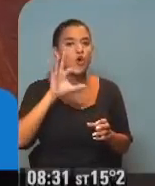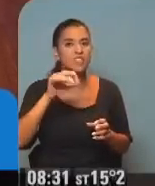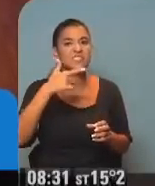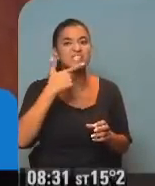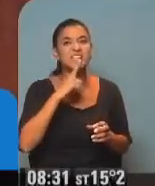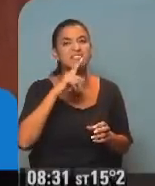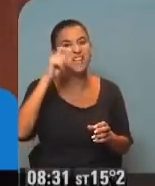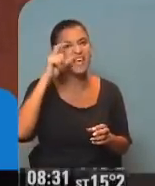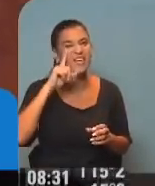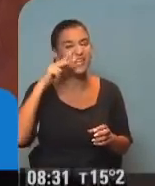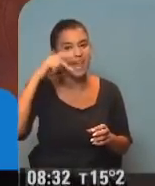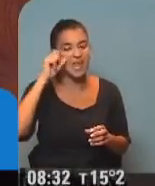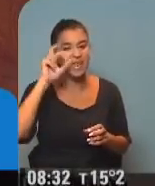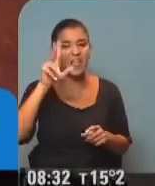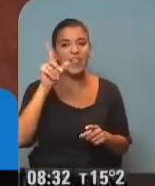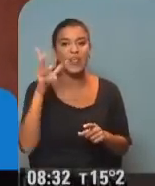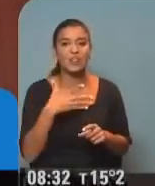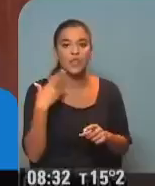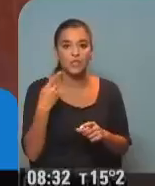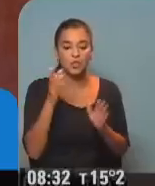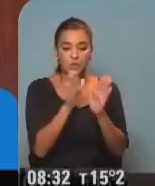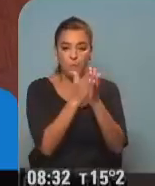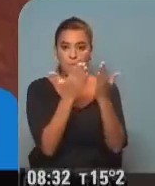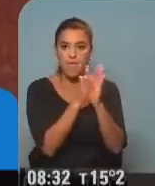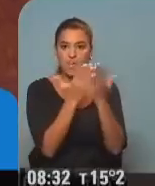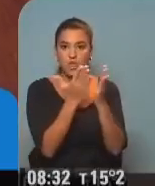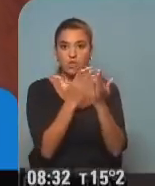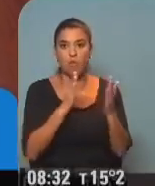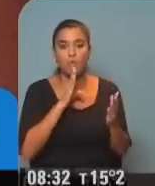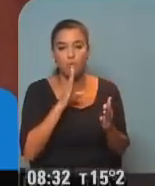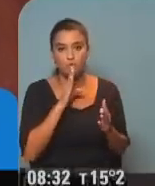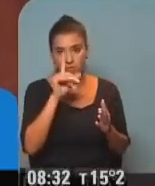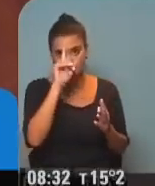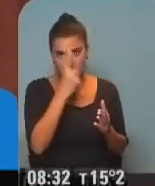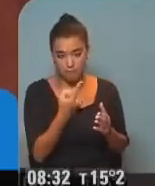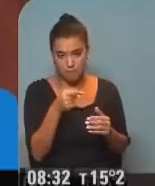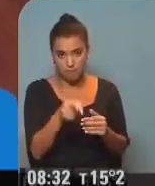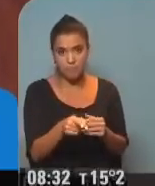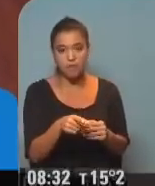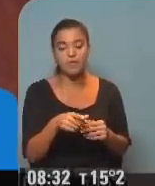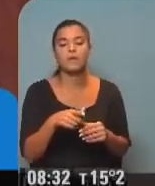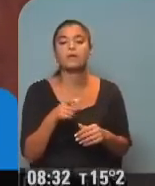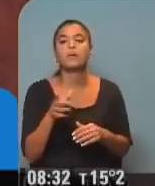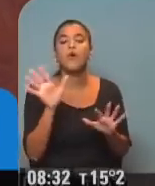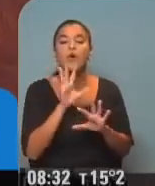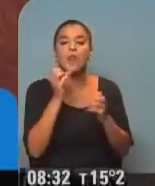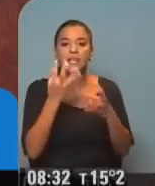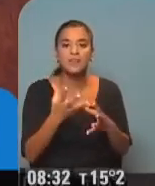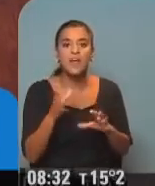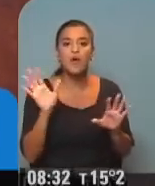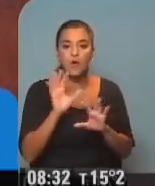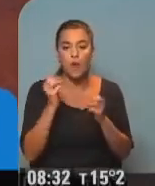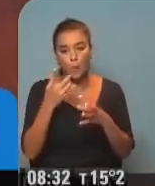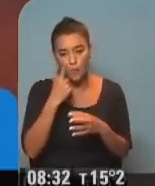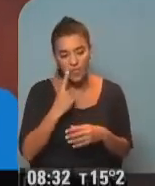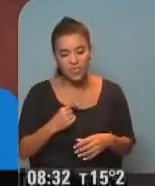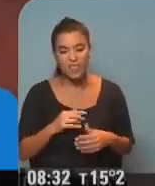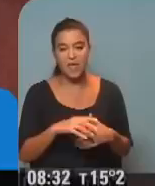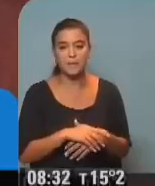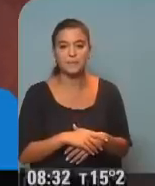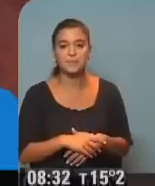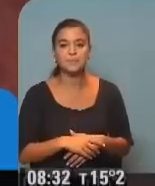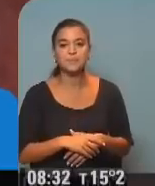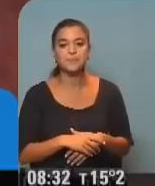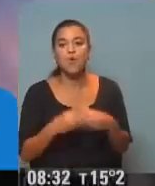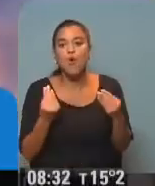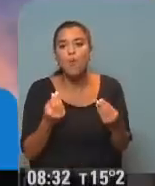es el director del periódico judío independiente Comunidades Plus. ¿Cómo le va, Natalio? Bien, ¿qué tal? Buen día, ¿cómo están? A ver, ¿cómo